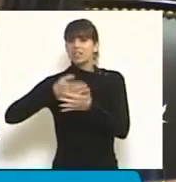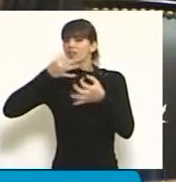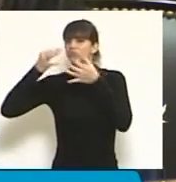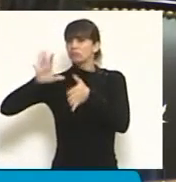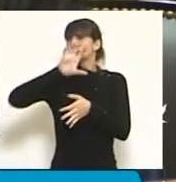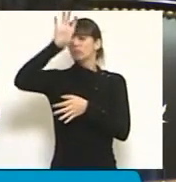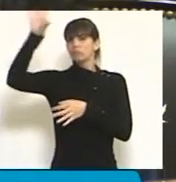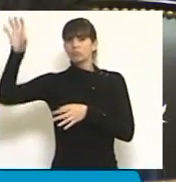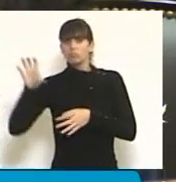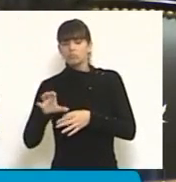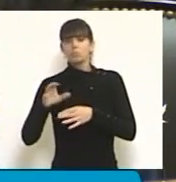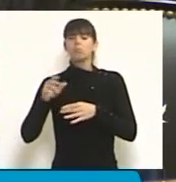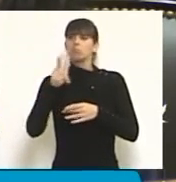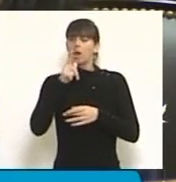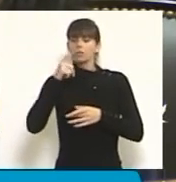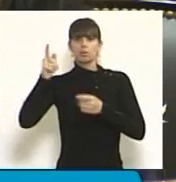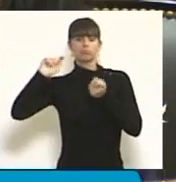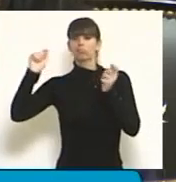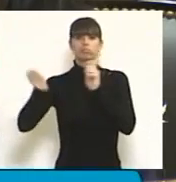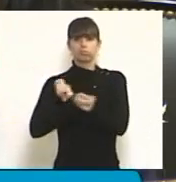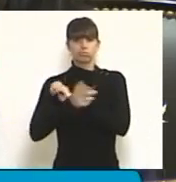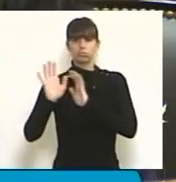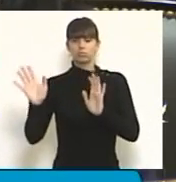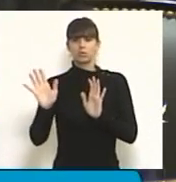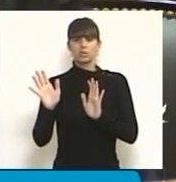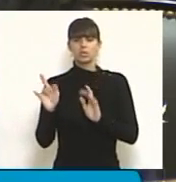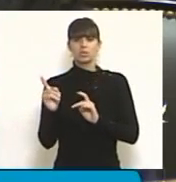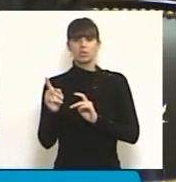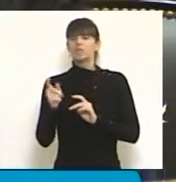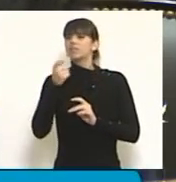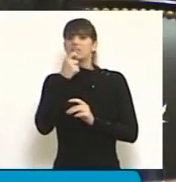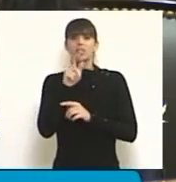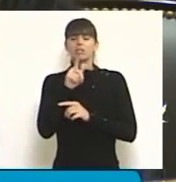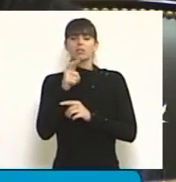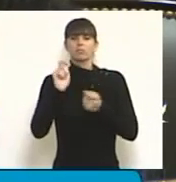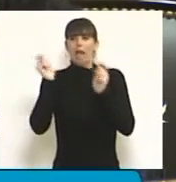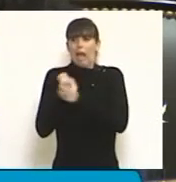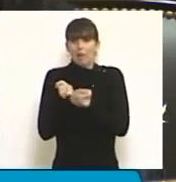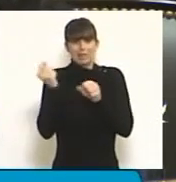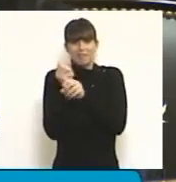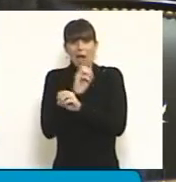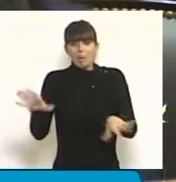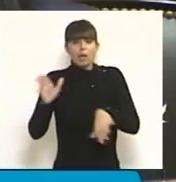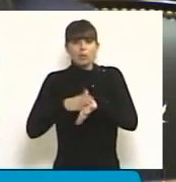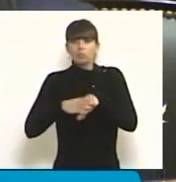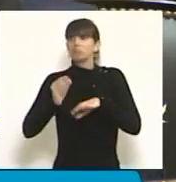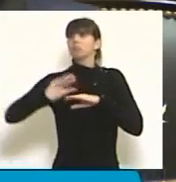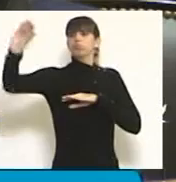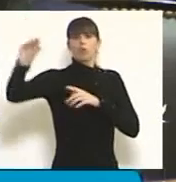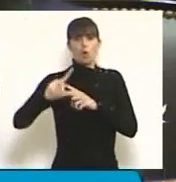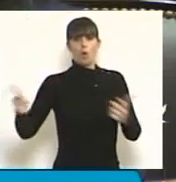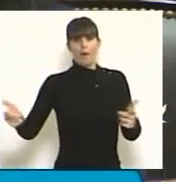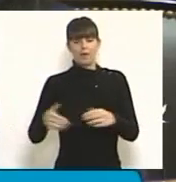vuelven una quimera si no tienen presupuesto. En